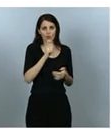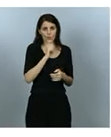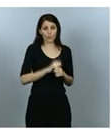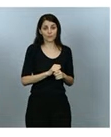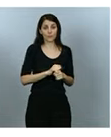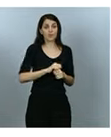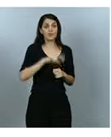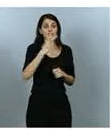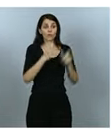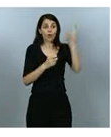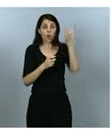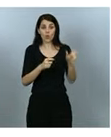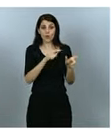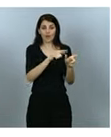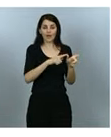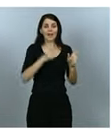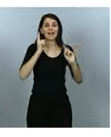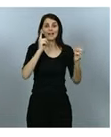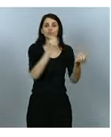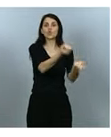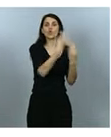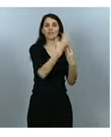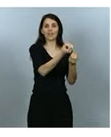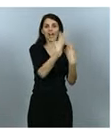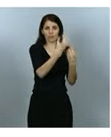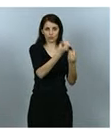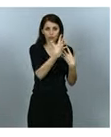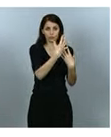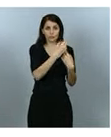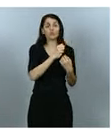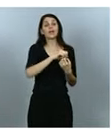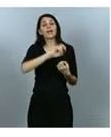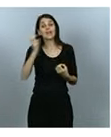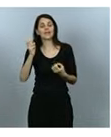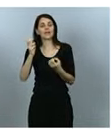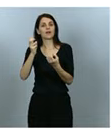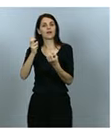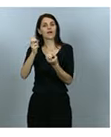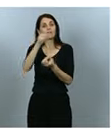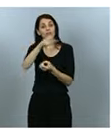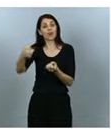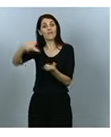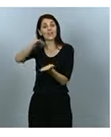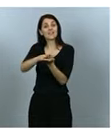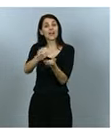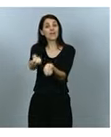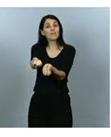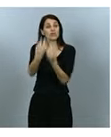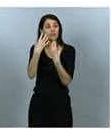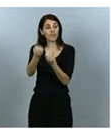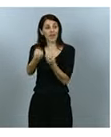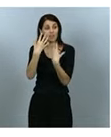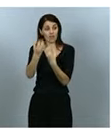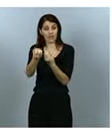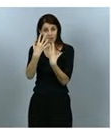notificado y la tercera columna con los fallecidos que se han notificado y de los cuales tenemos información de